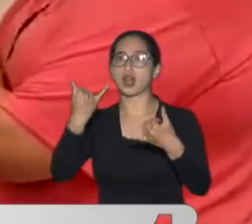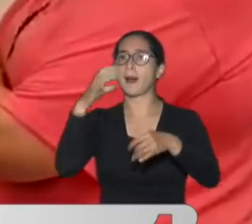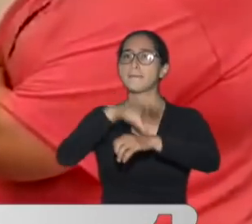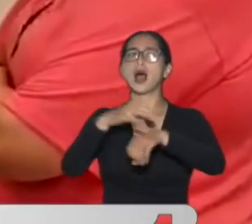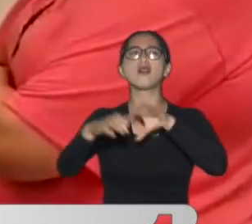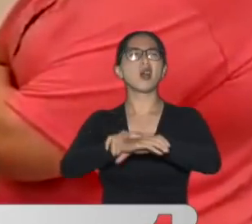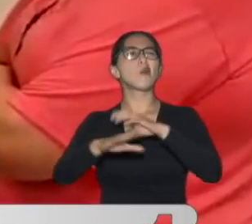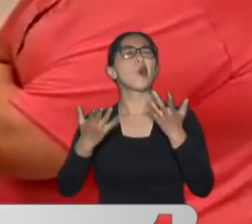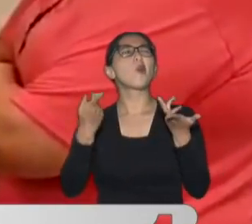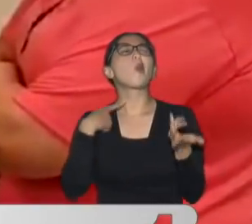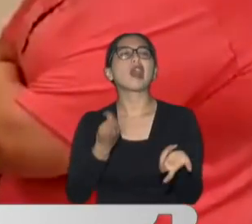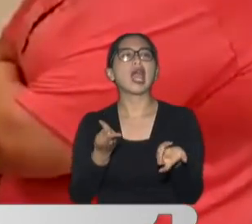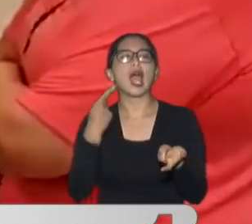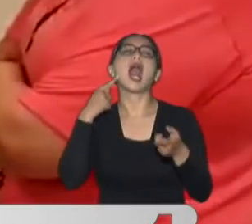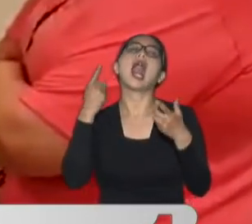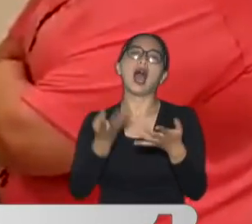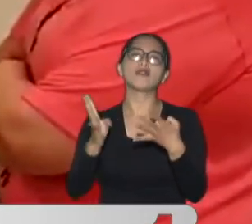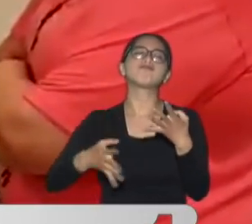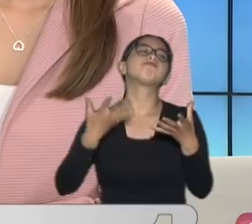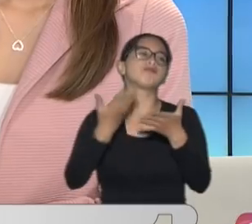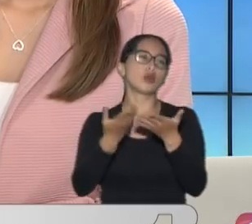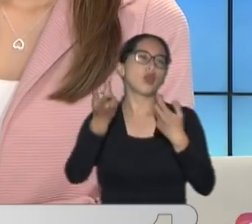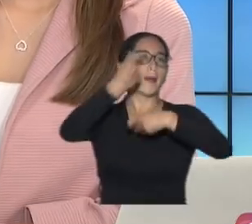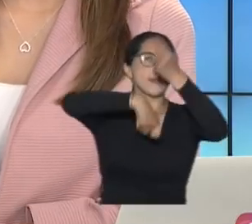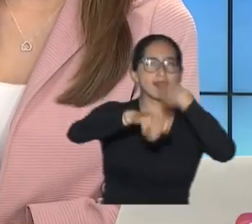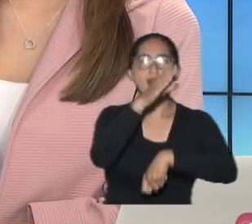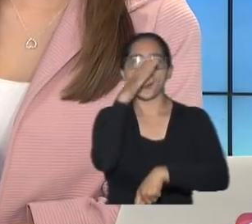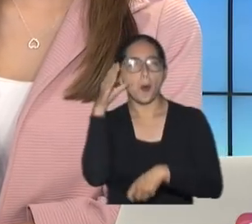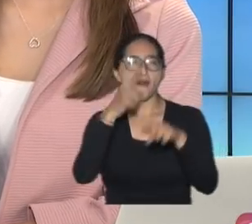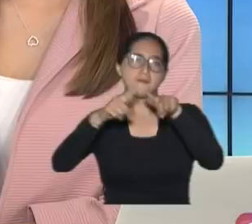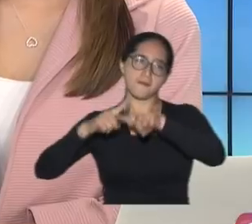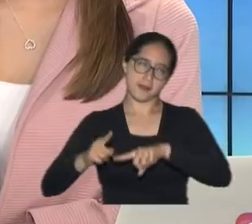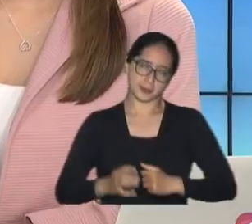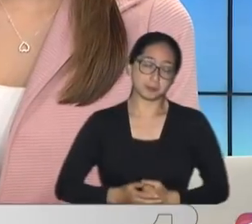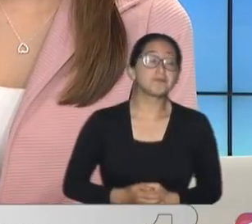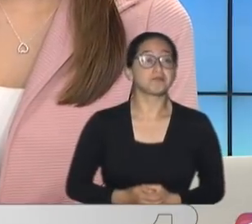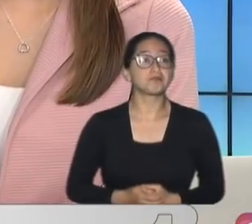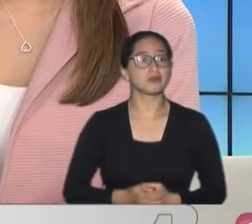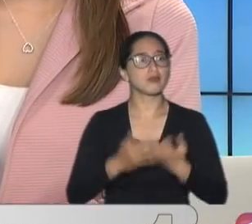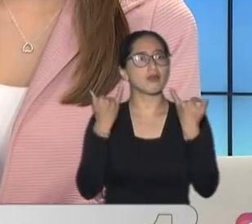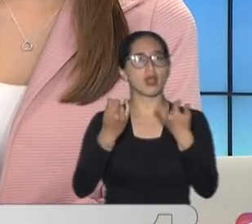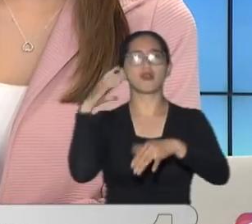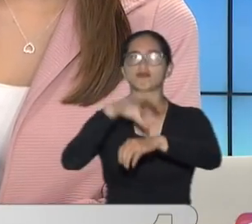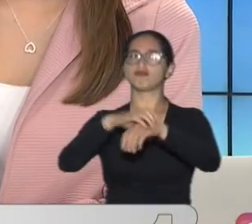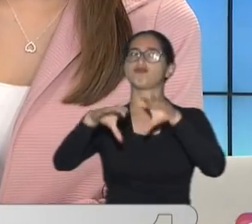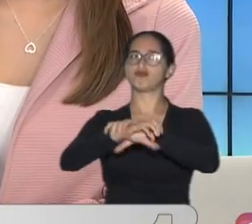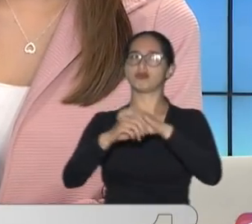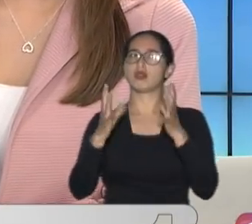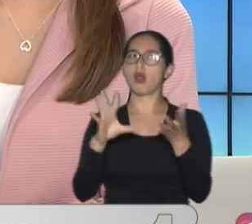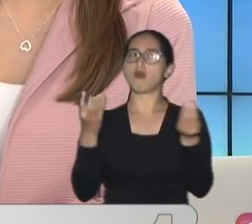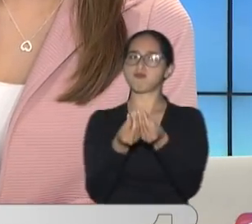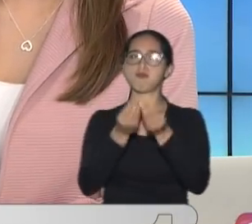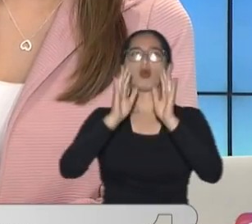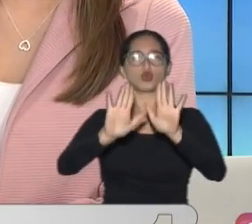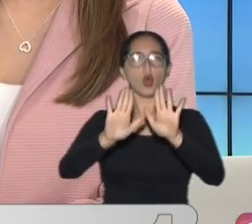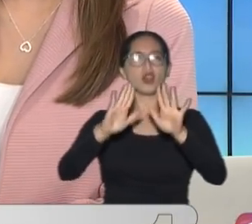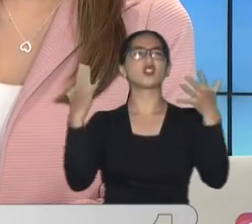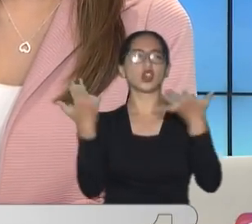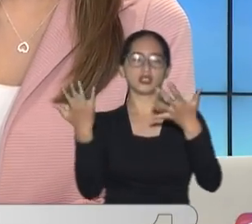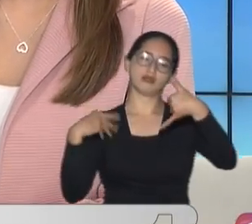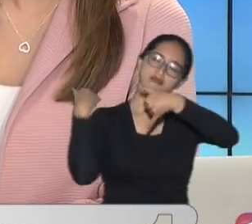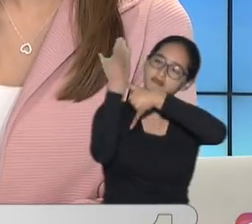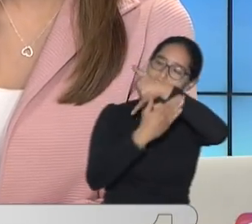tráfico, fabricación o porte de estupefacientes. Golpe del Gaula al grupo armado organizado Guerrillas Unidas del Pacífico.